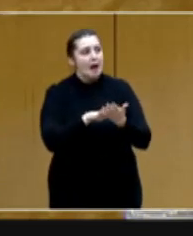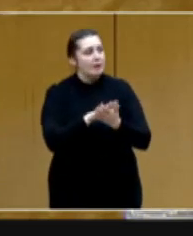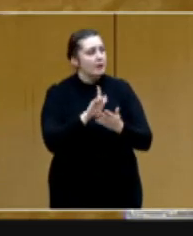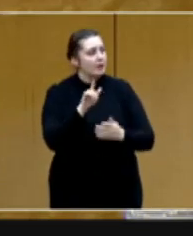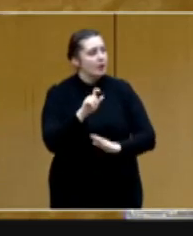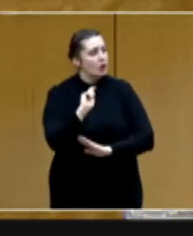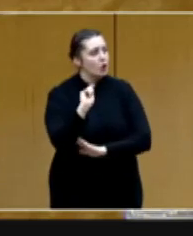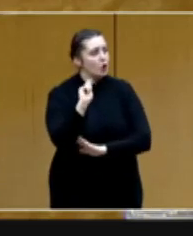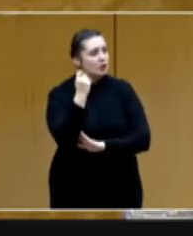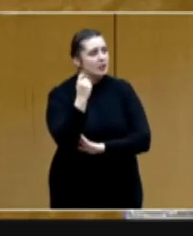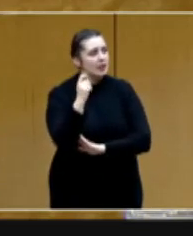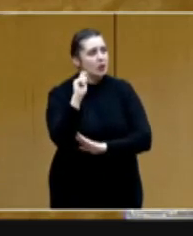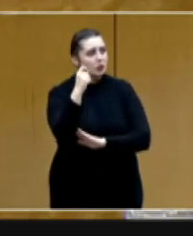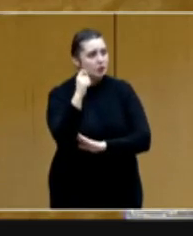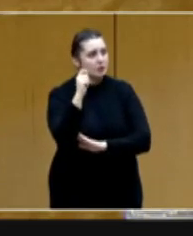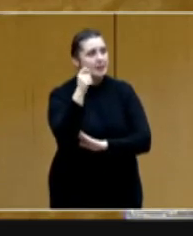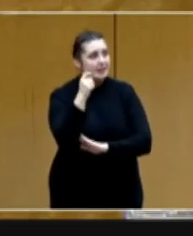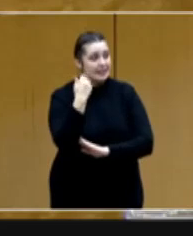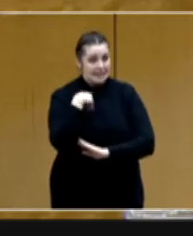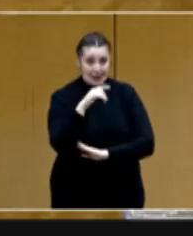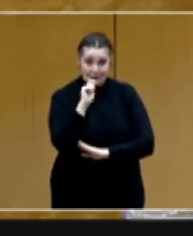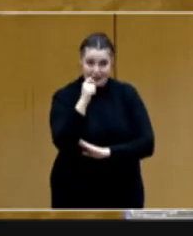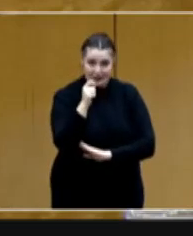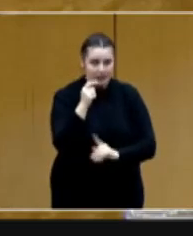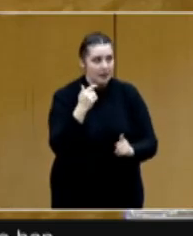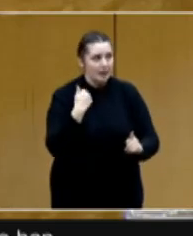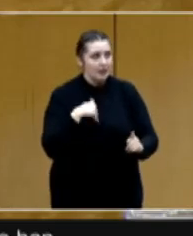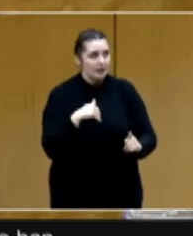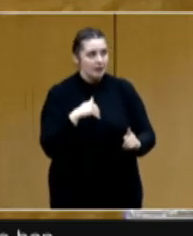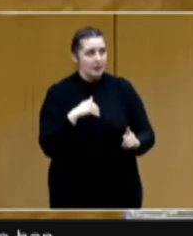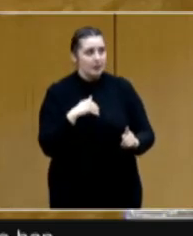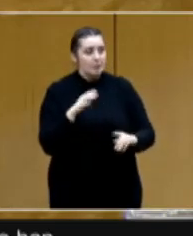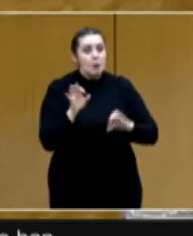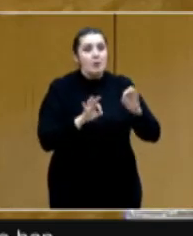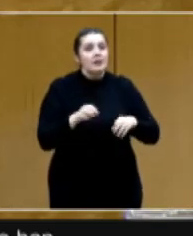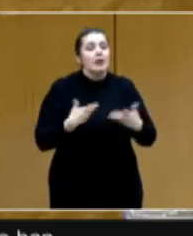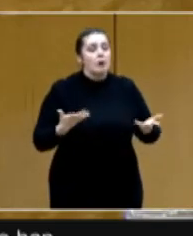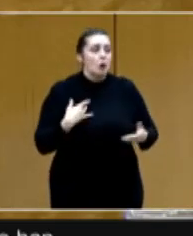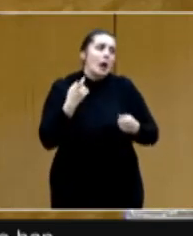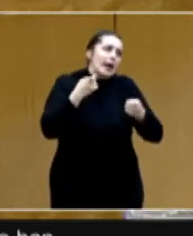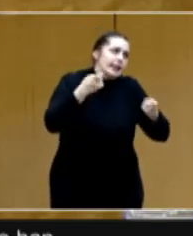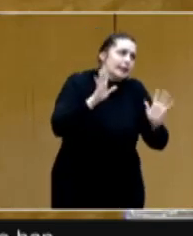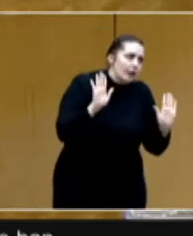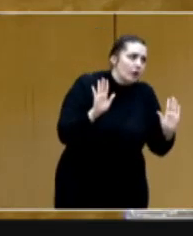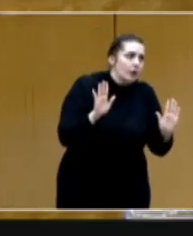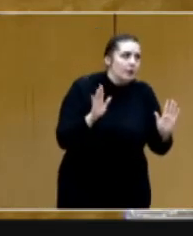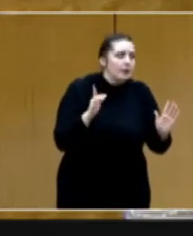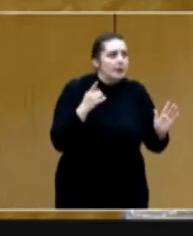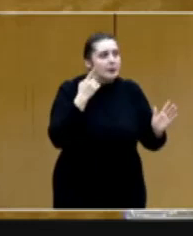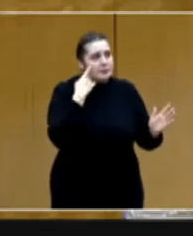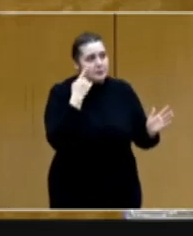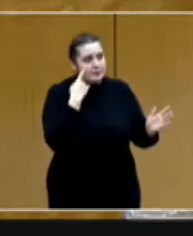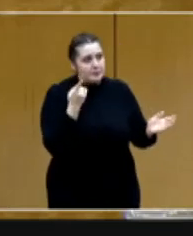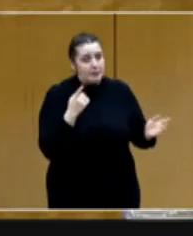conseguido y que ya han conseguido Vale qué tanto por ciento claro o sea conseguirlo